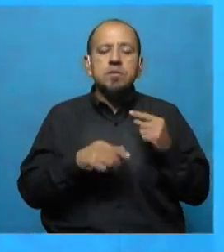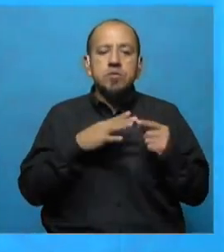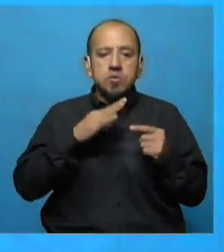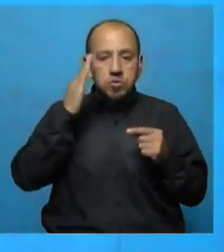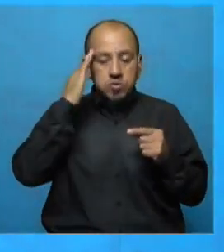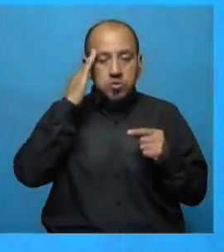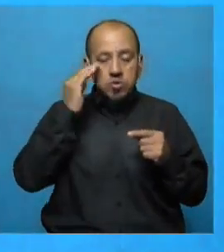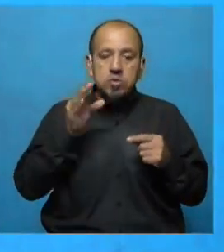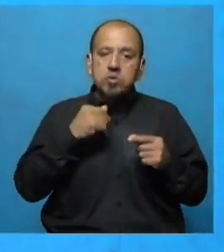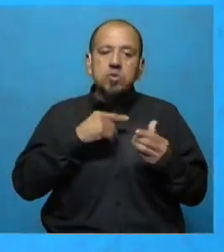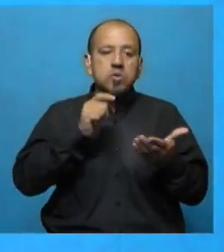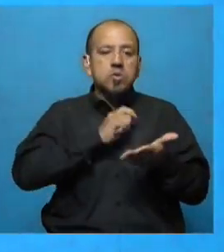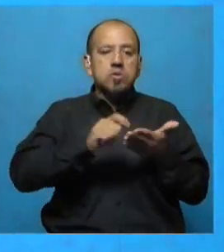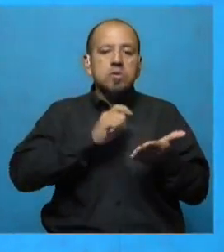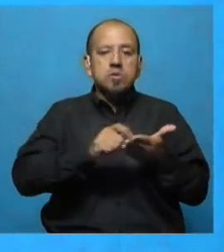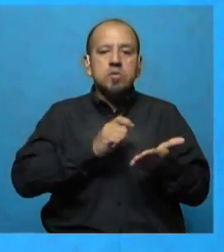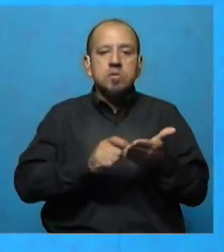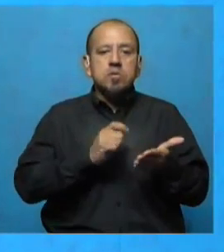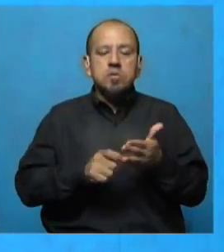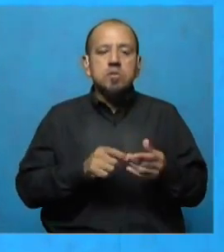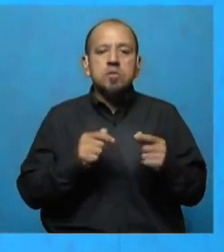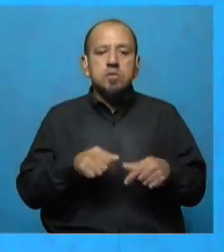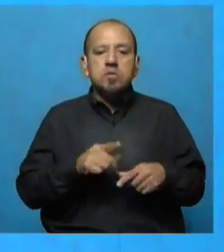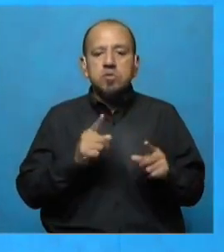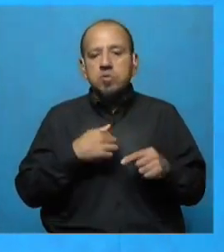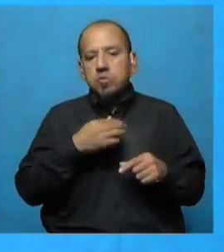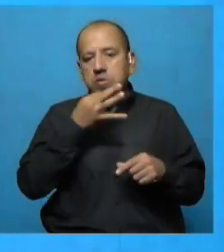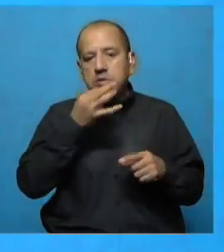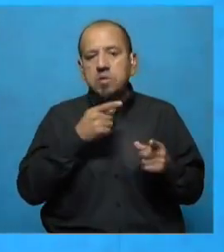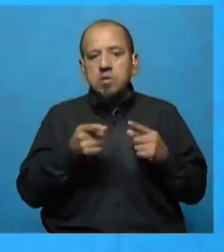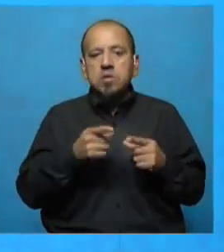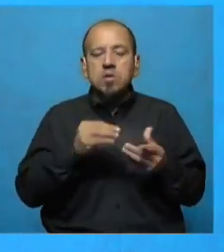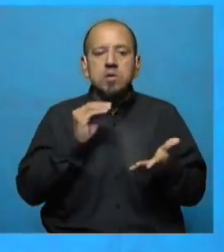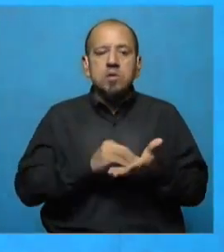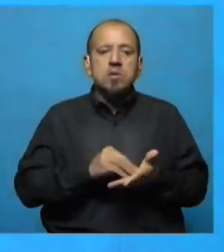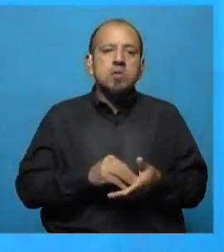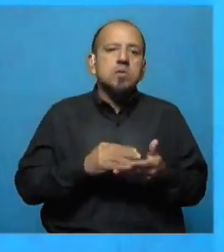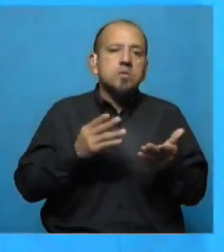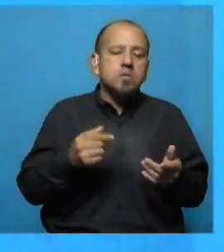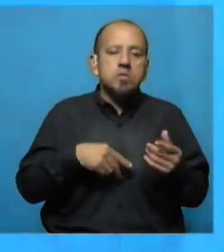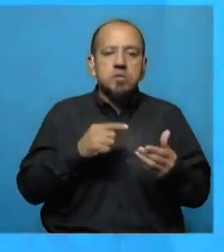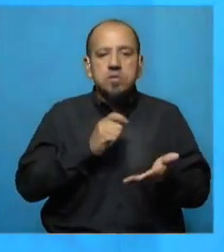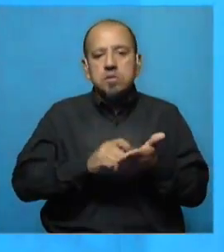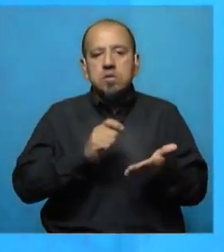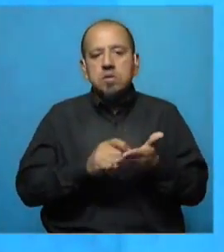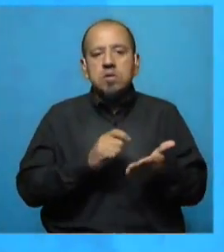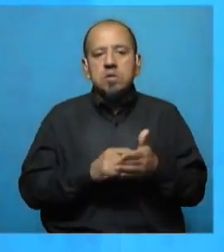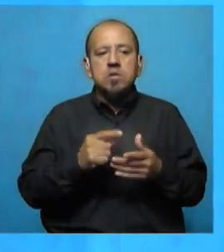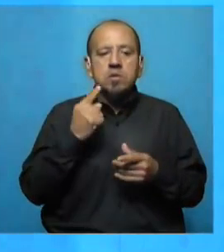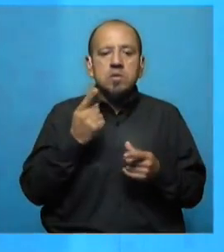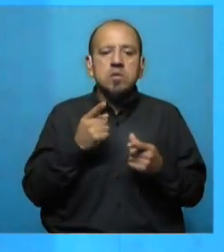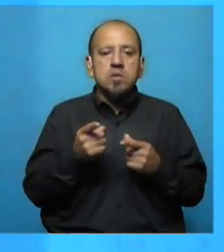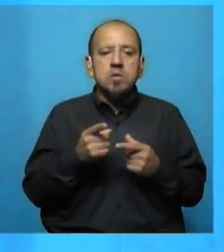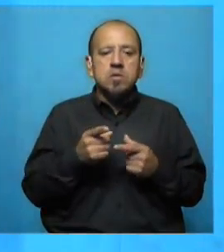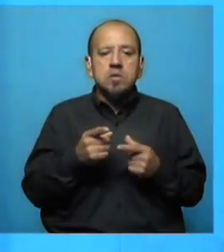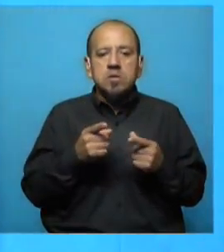consciente de todo lo que escribo Si alguna vez yo me mando un moco nunca voy a decir Este lo puse sin pensar o lo escribí escribir lo primero que se me vino a la cabeza